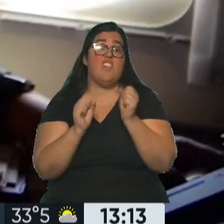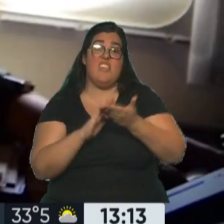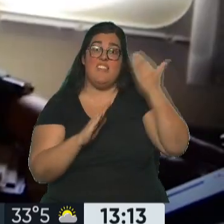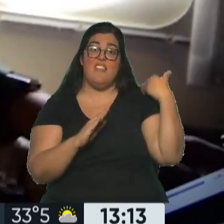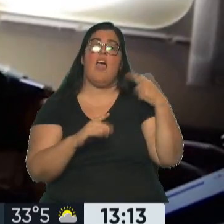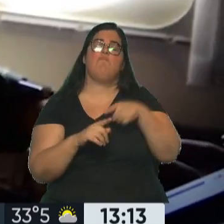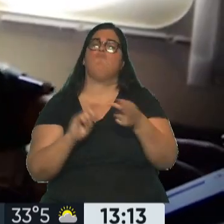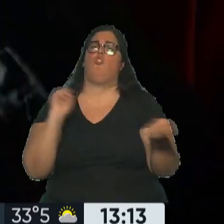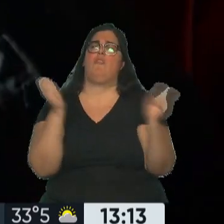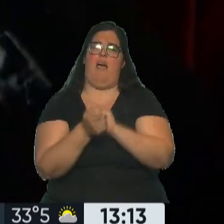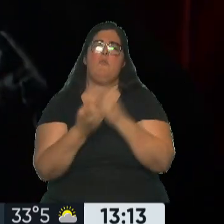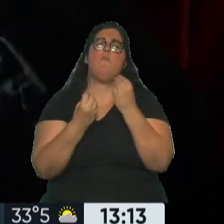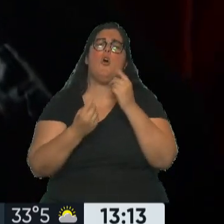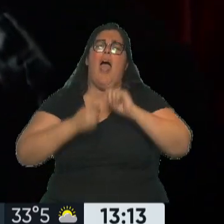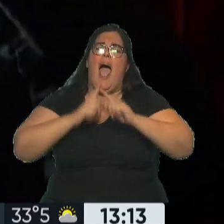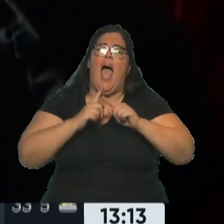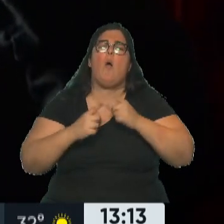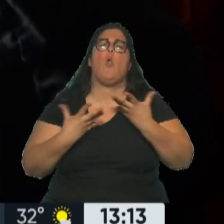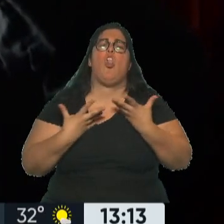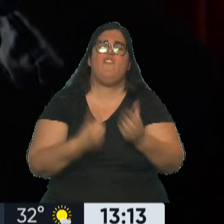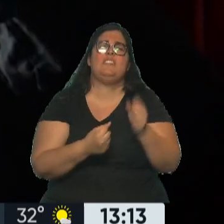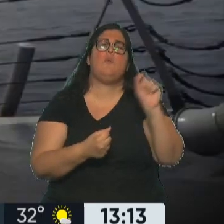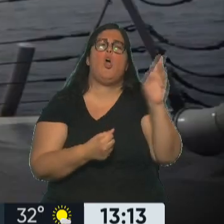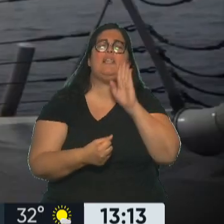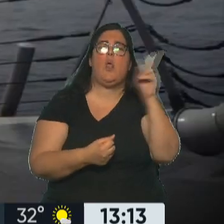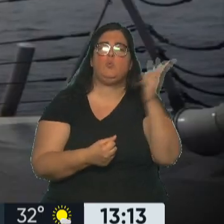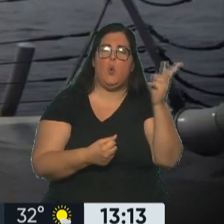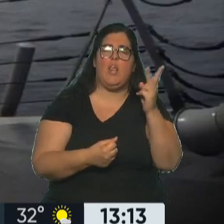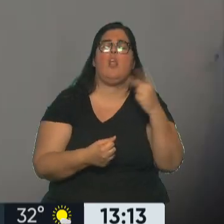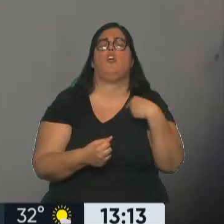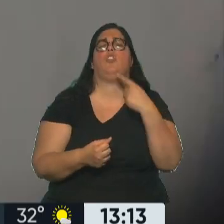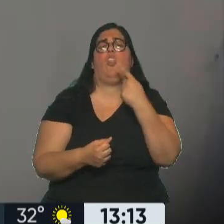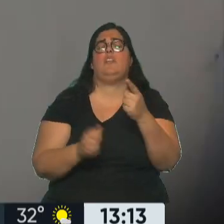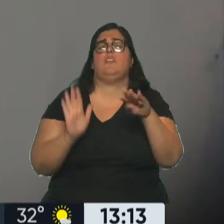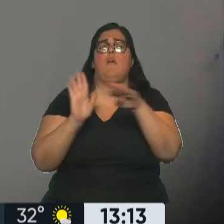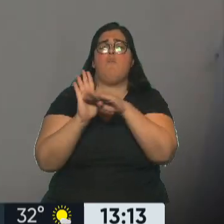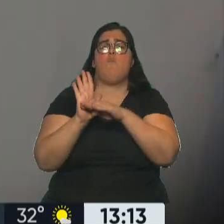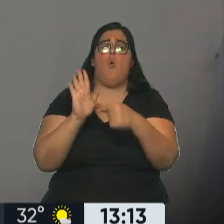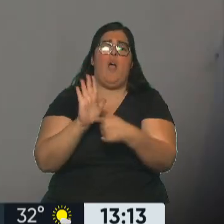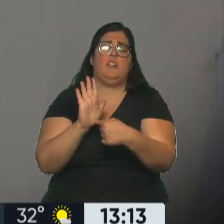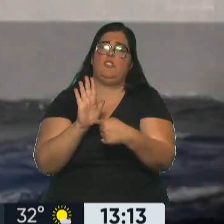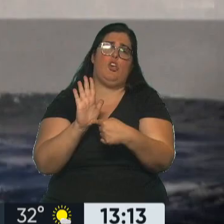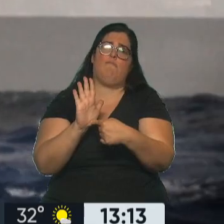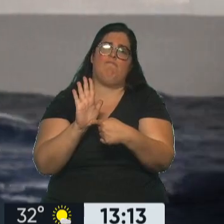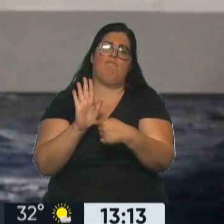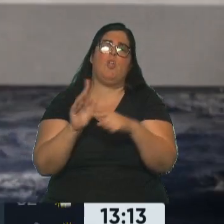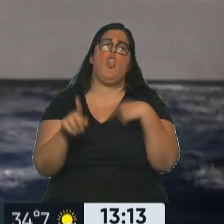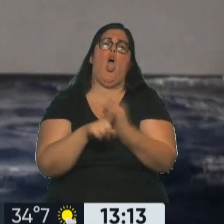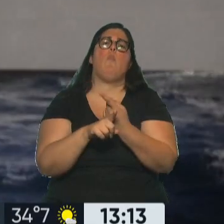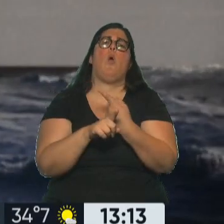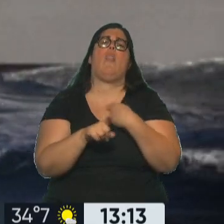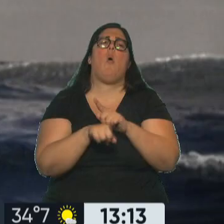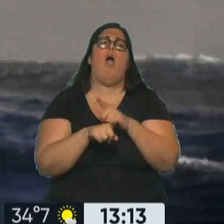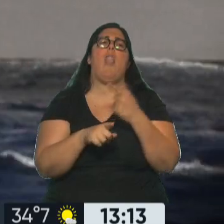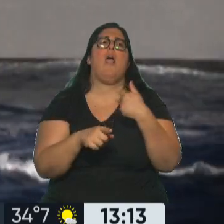el marco de tratados defensivos con Washington, se determinó que esas disposiciones no podían privar al país del derecho a la autodefensa, y a